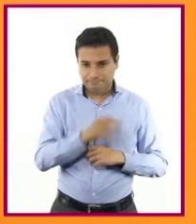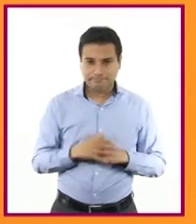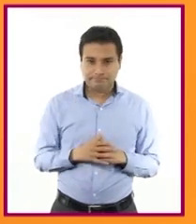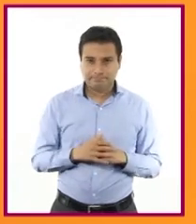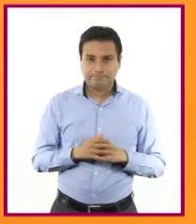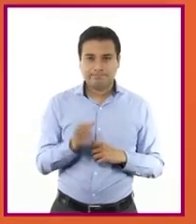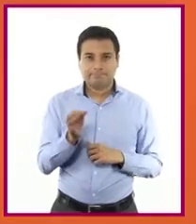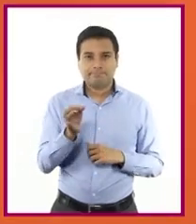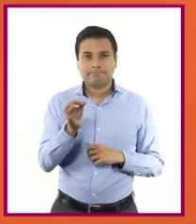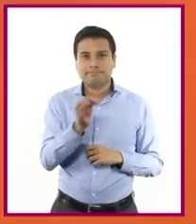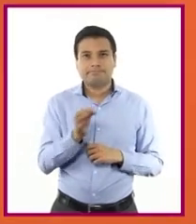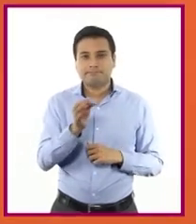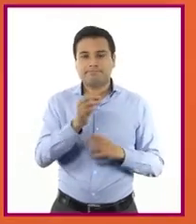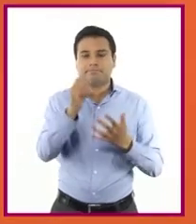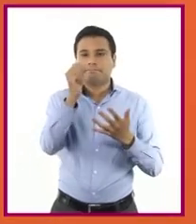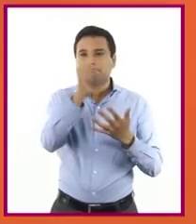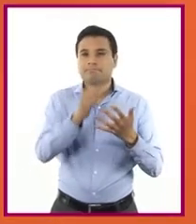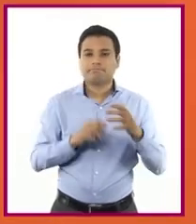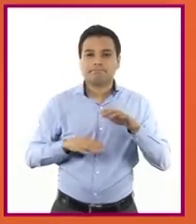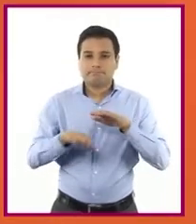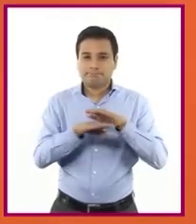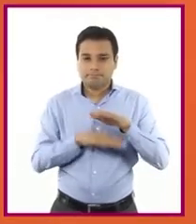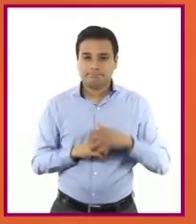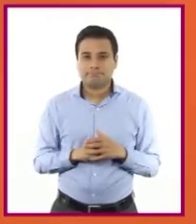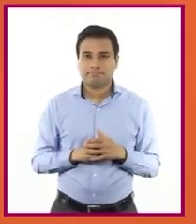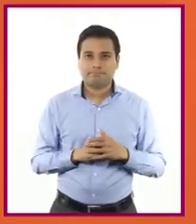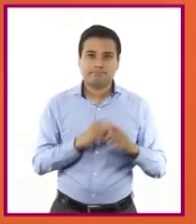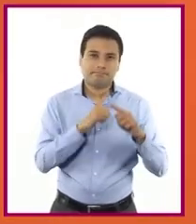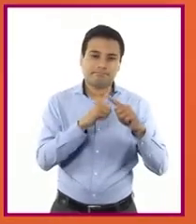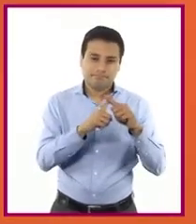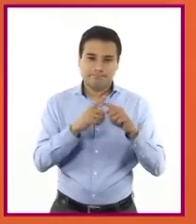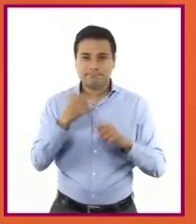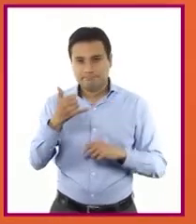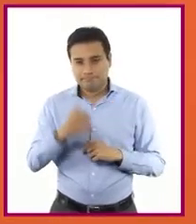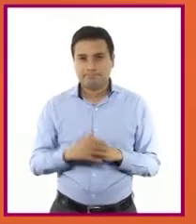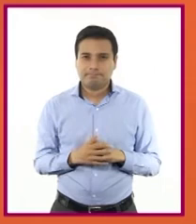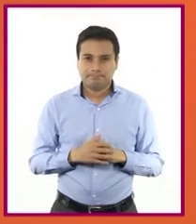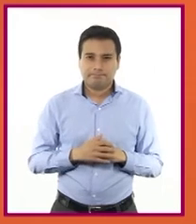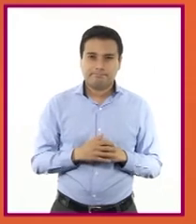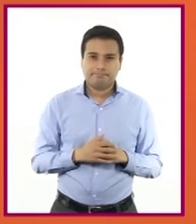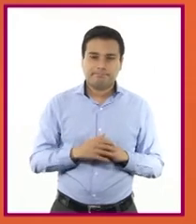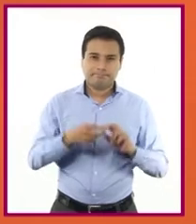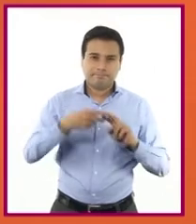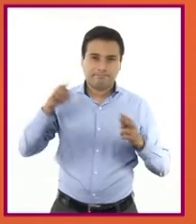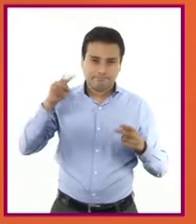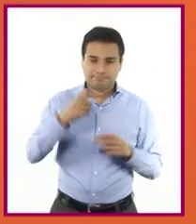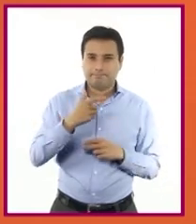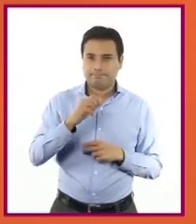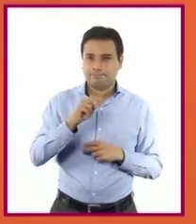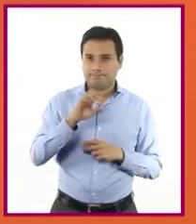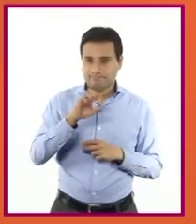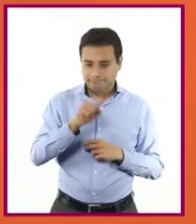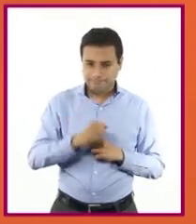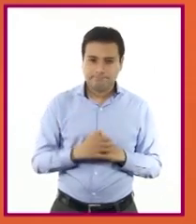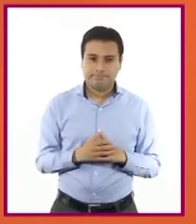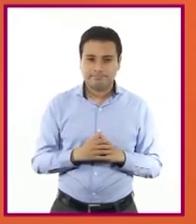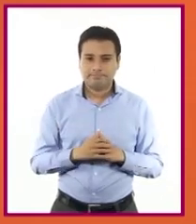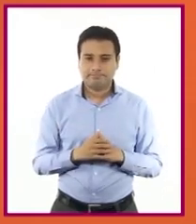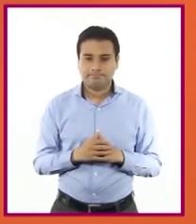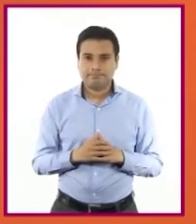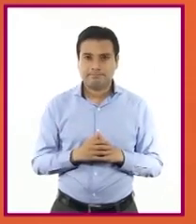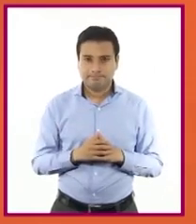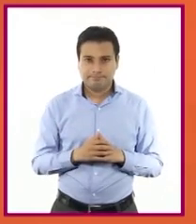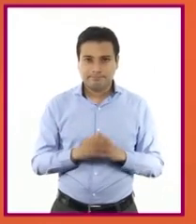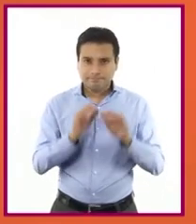Estructuras básicas de la célula. Cromosomas, genes y ADN.